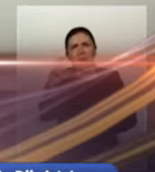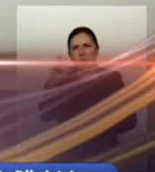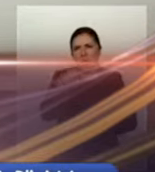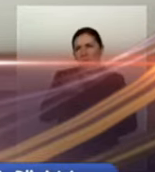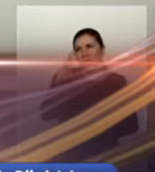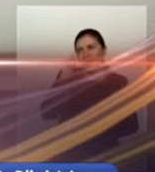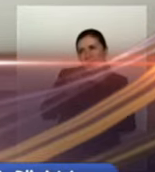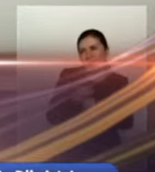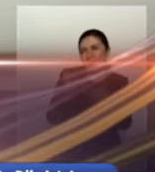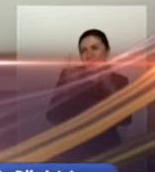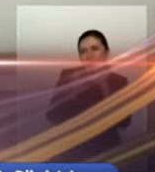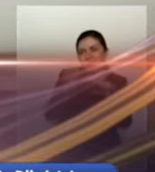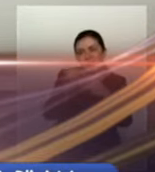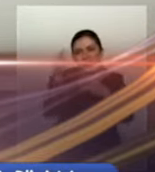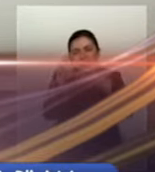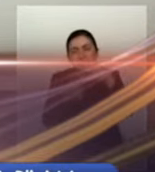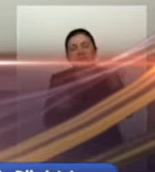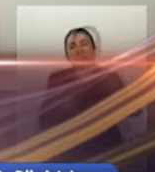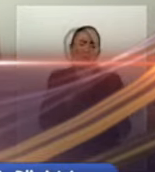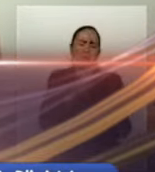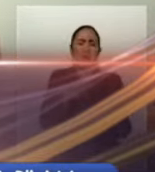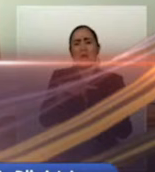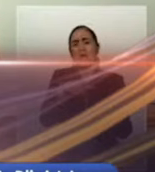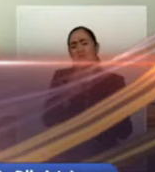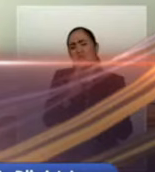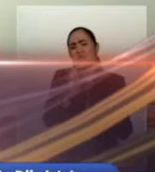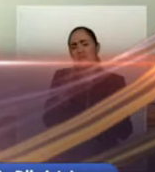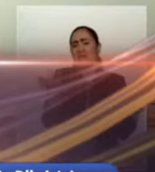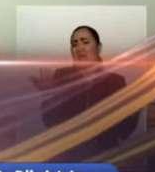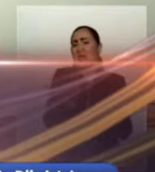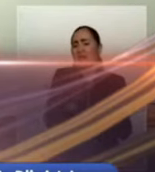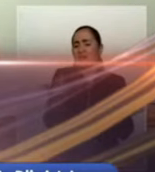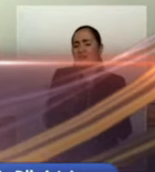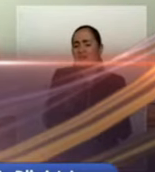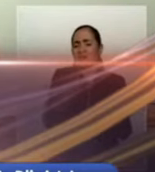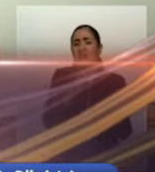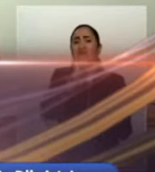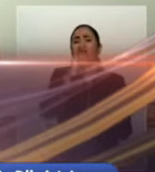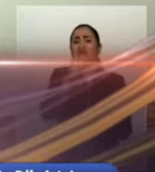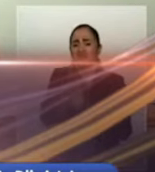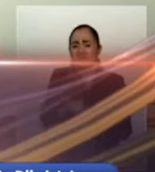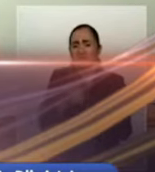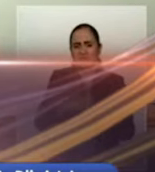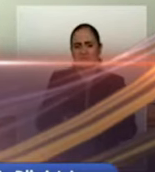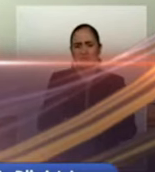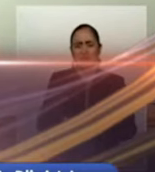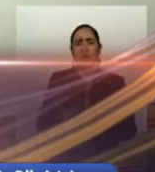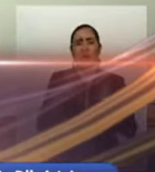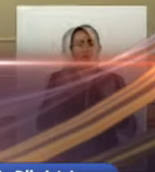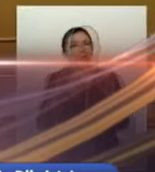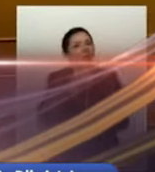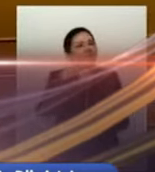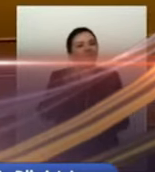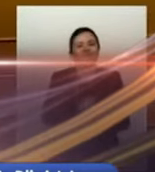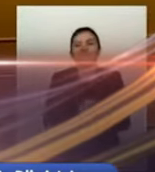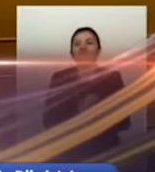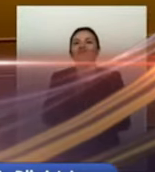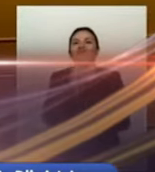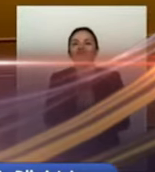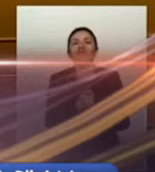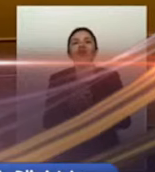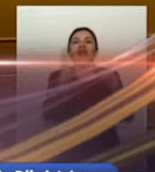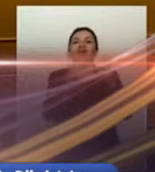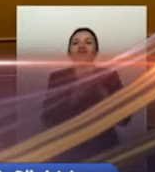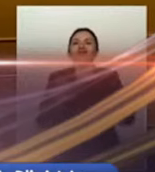o plantear o cuestionar una crítica a un gobierno anterior, el del presidente Calderón? En primer lugar, a mí me parece que se autodenigra, que me acusa